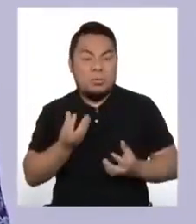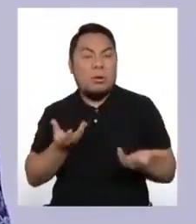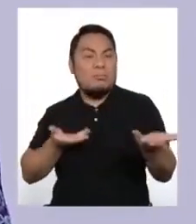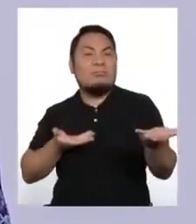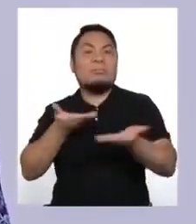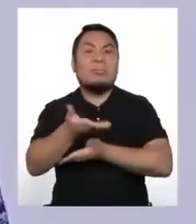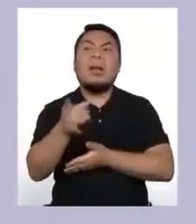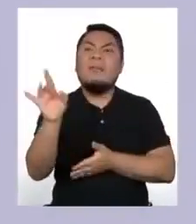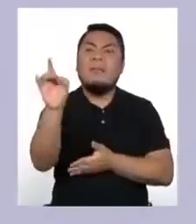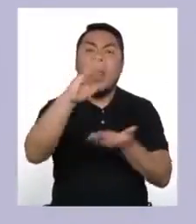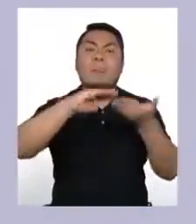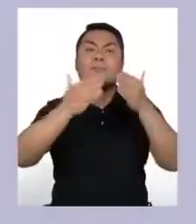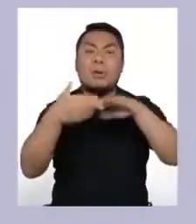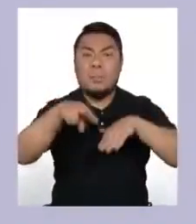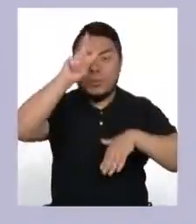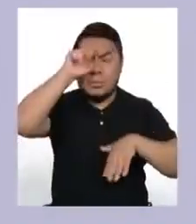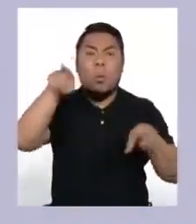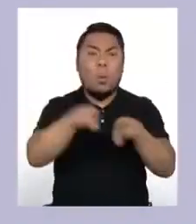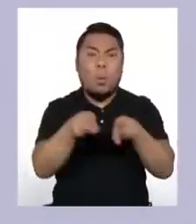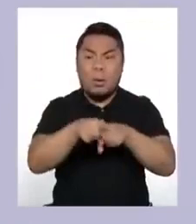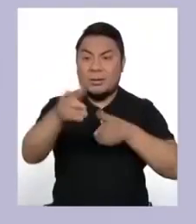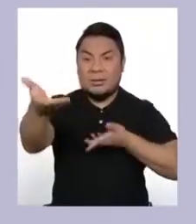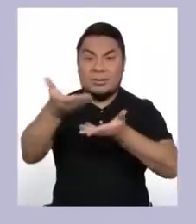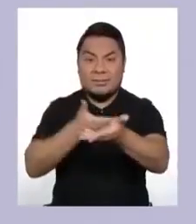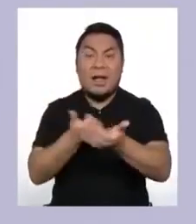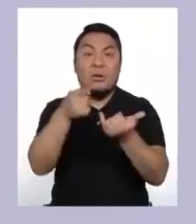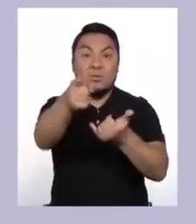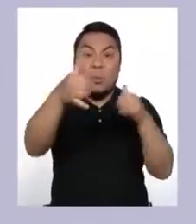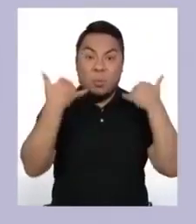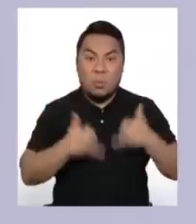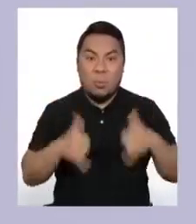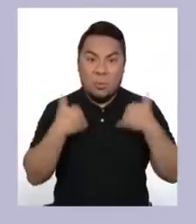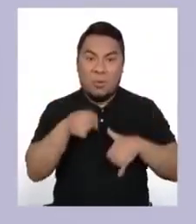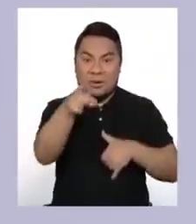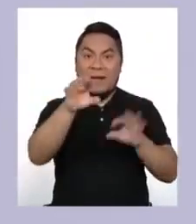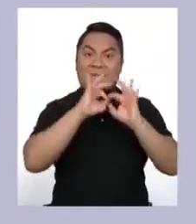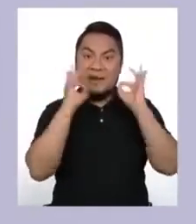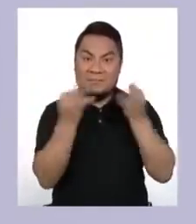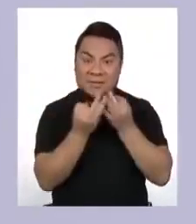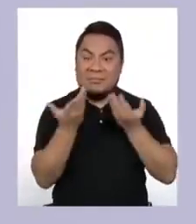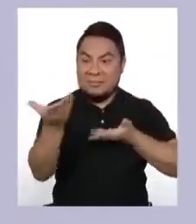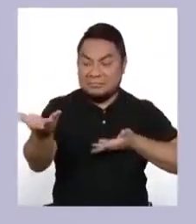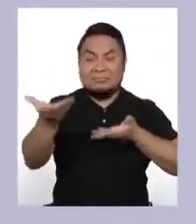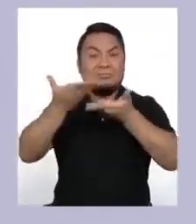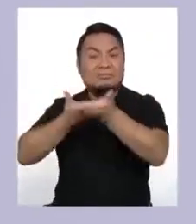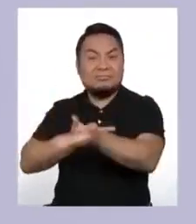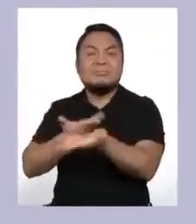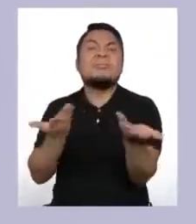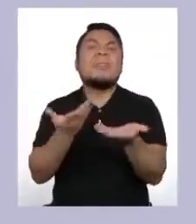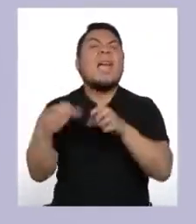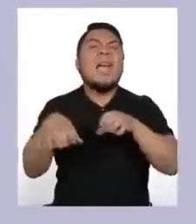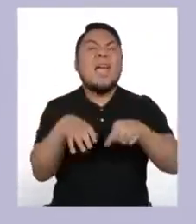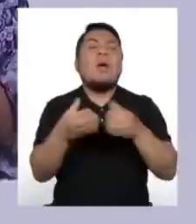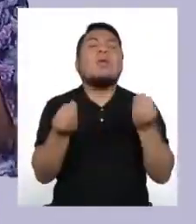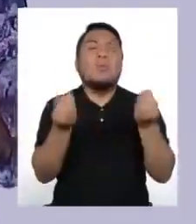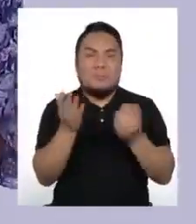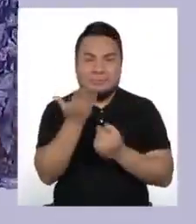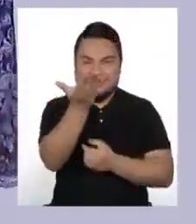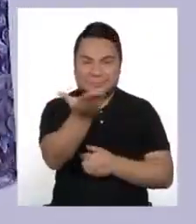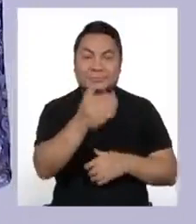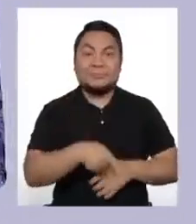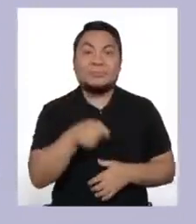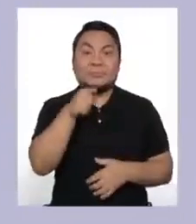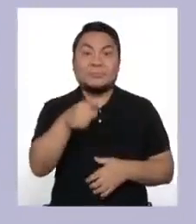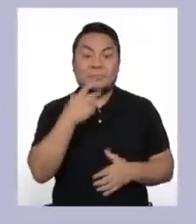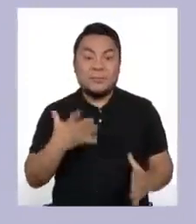algunos pueblos del Perú. Ahora te propongo jugar con un familiar a probar tu suerte haciendo canjes. Para esto, realiza lo siguiente. Coloca